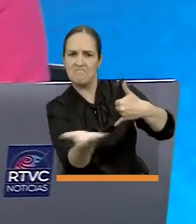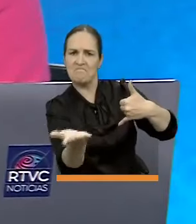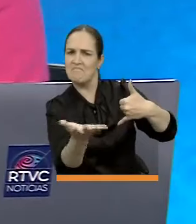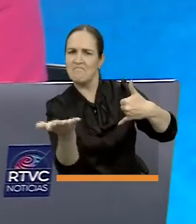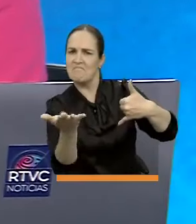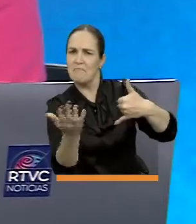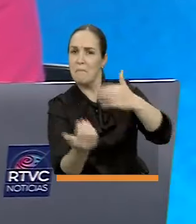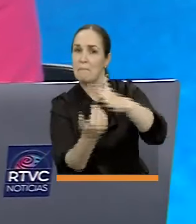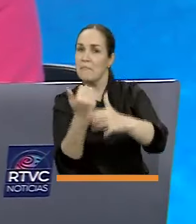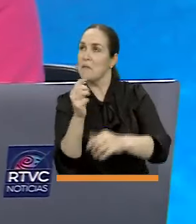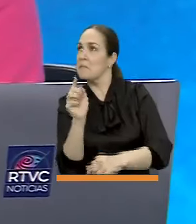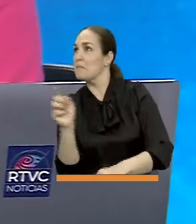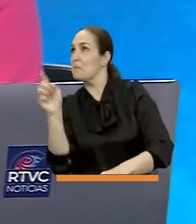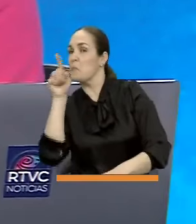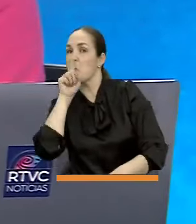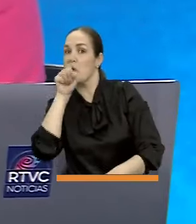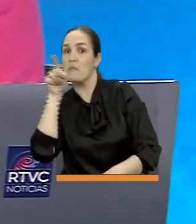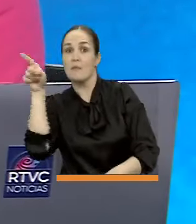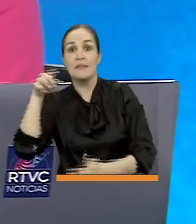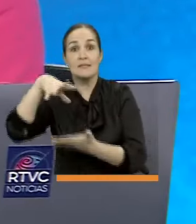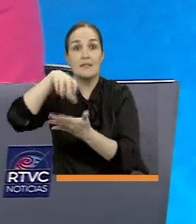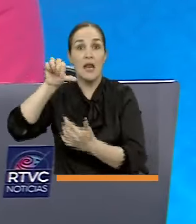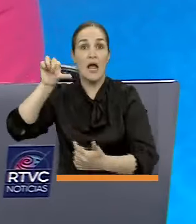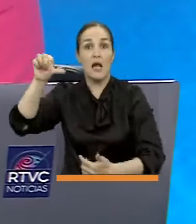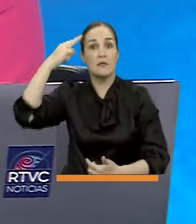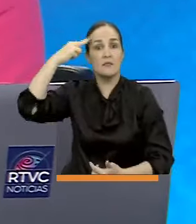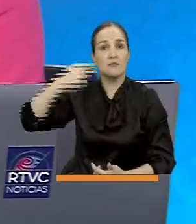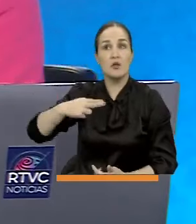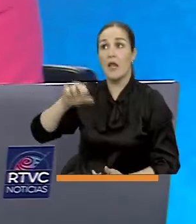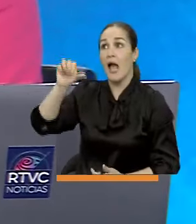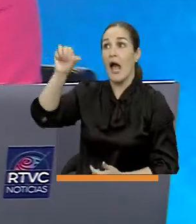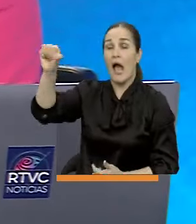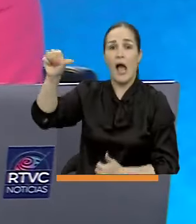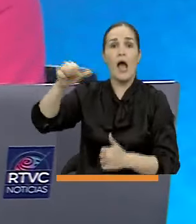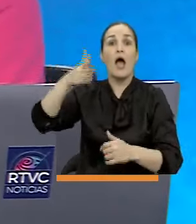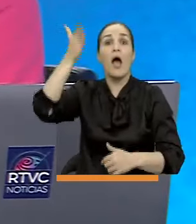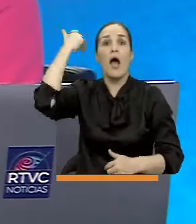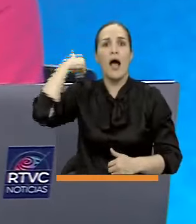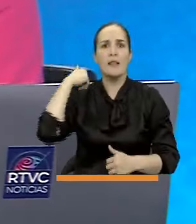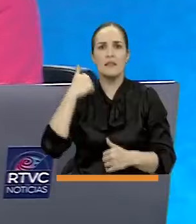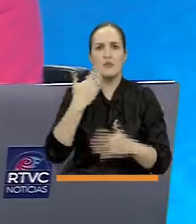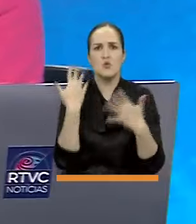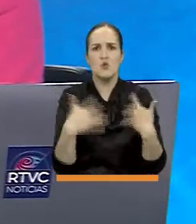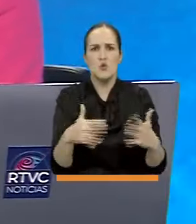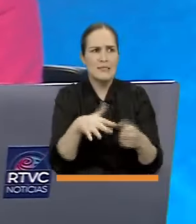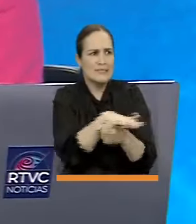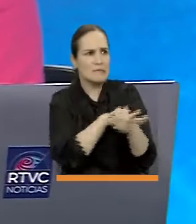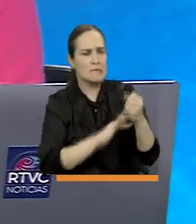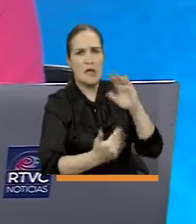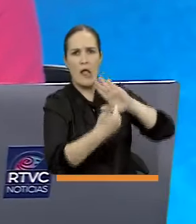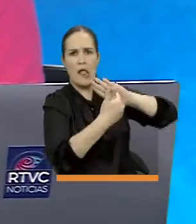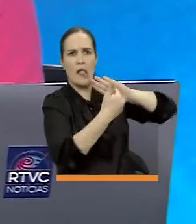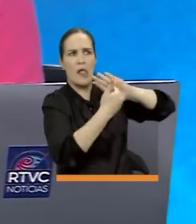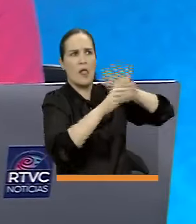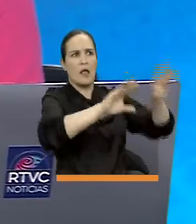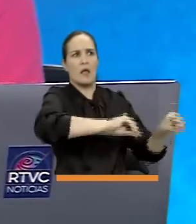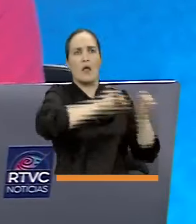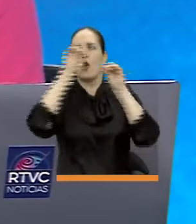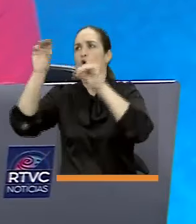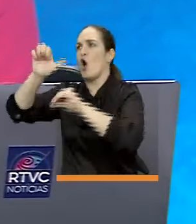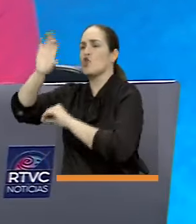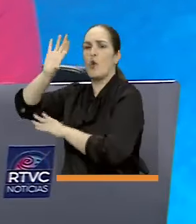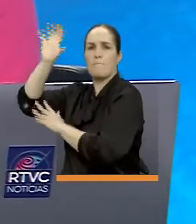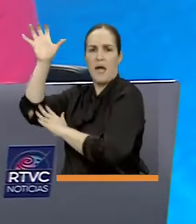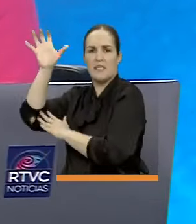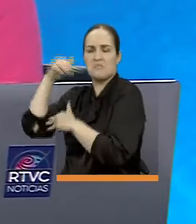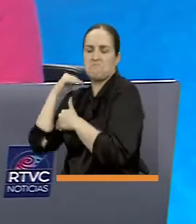en Santander conocimos la historia de una mujer que fue exiliada política y luego de 28 años de estar fuera del país volvió para seguir